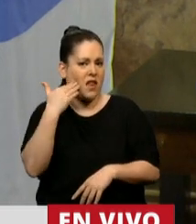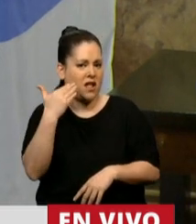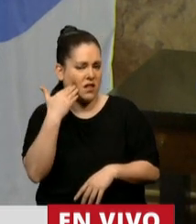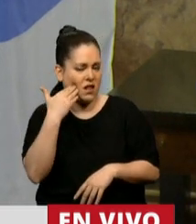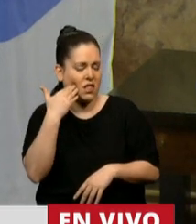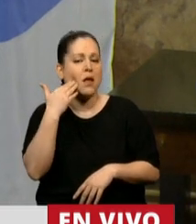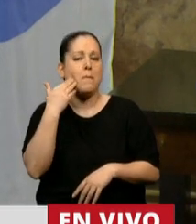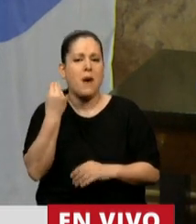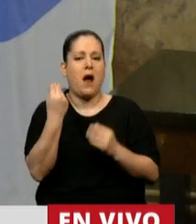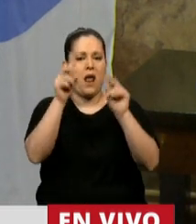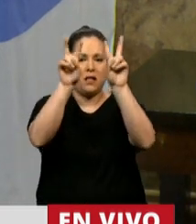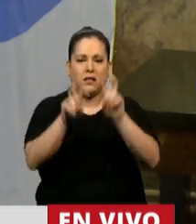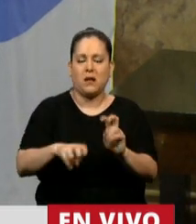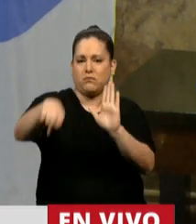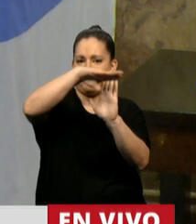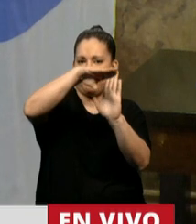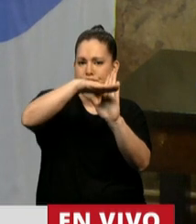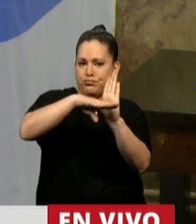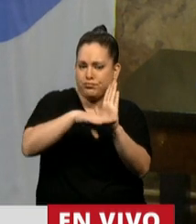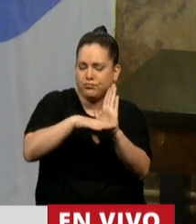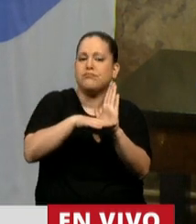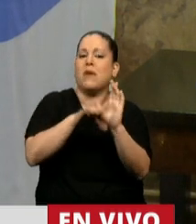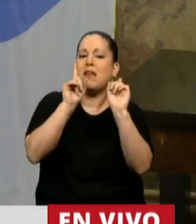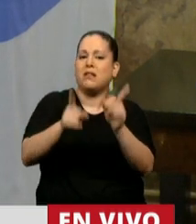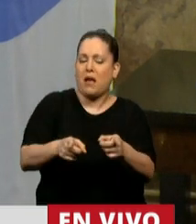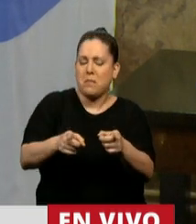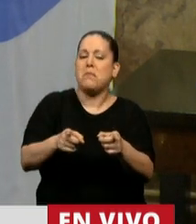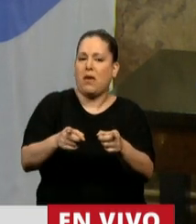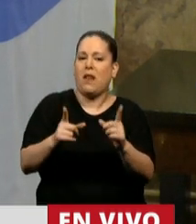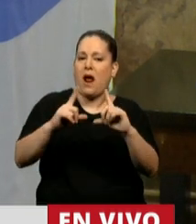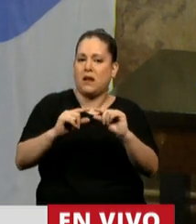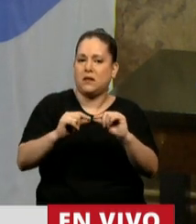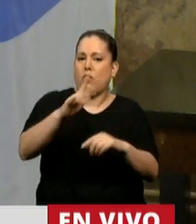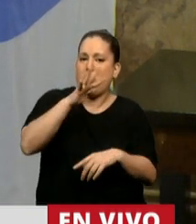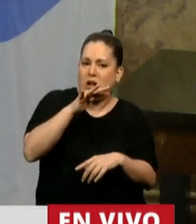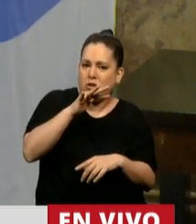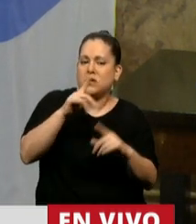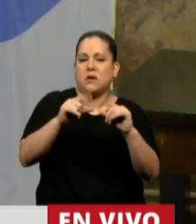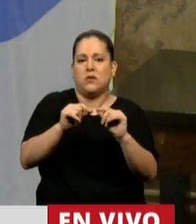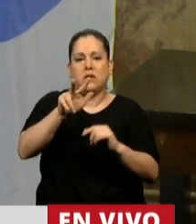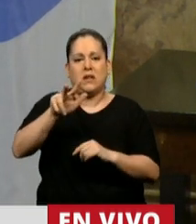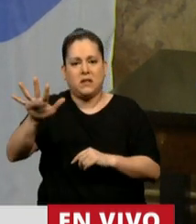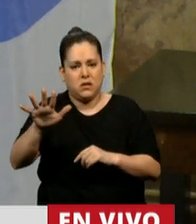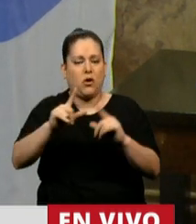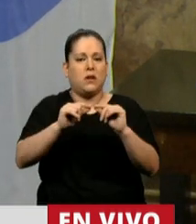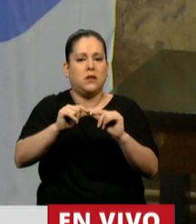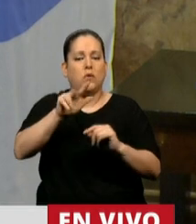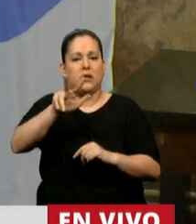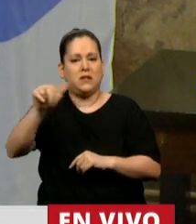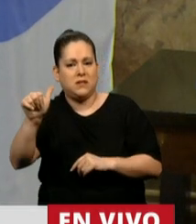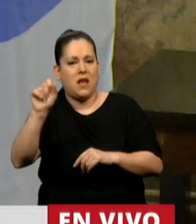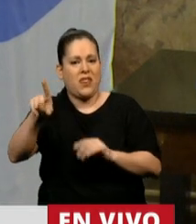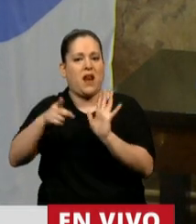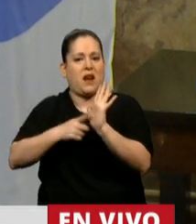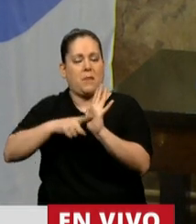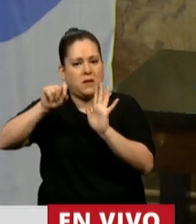fin de considerar varios expedientes y considerando los artículos 14 35 y 36 del